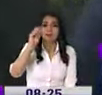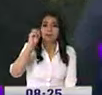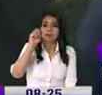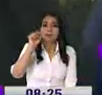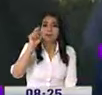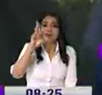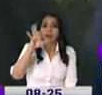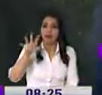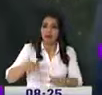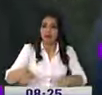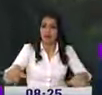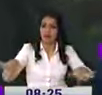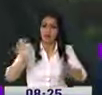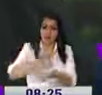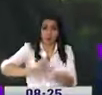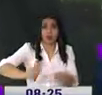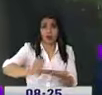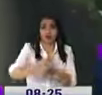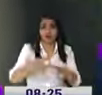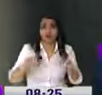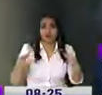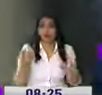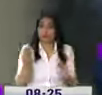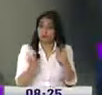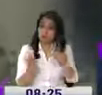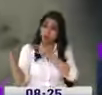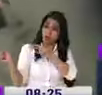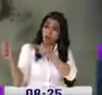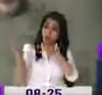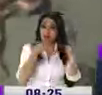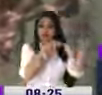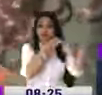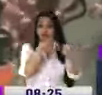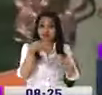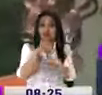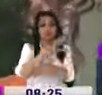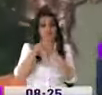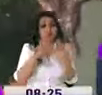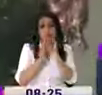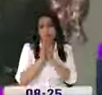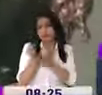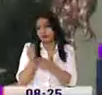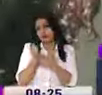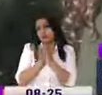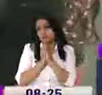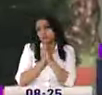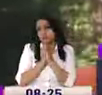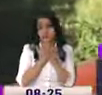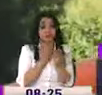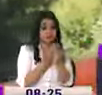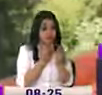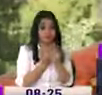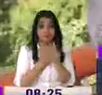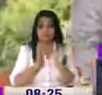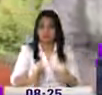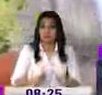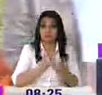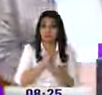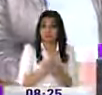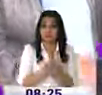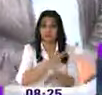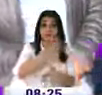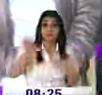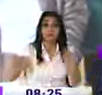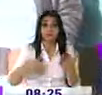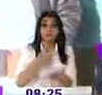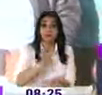la parte de atrás, entonces hay mucha gente que viene por aquí, entonces todos nos pedimos esa ayuda, señorita. Le agradezco muchísimo. Así es, efectivamente, todo el sector de